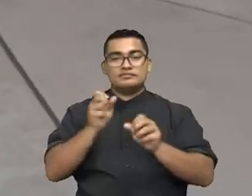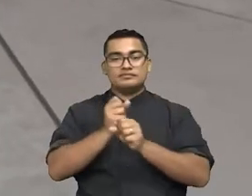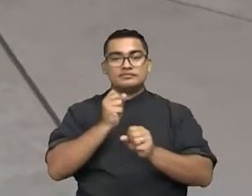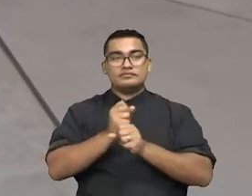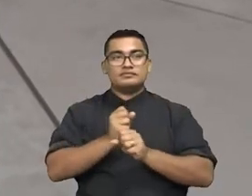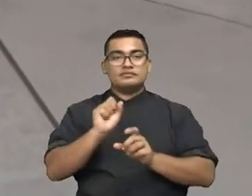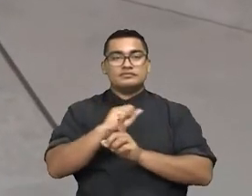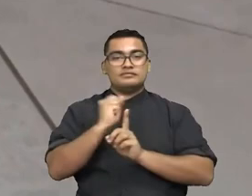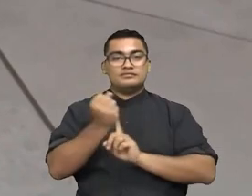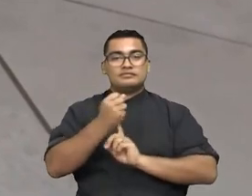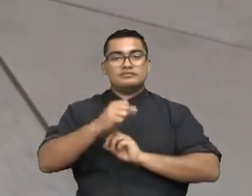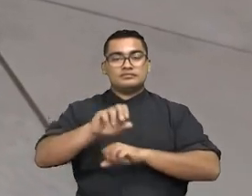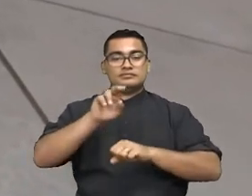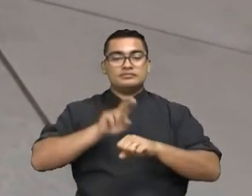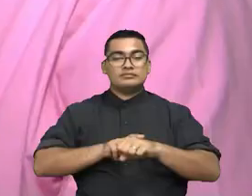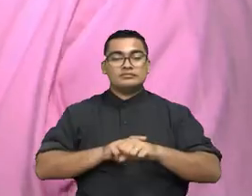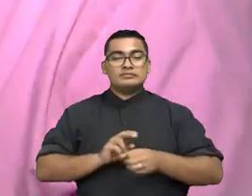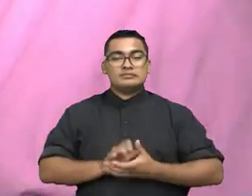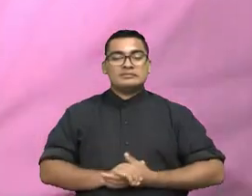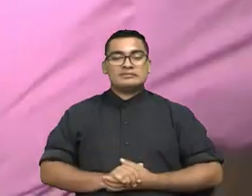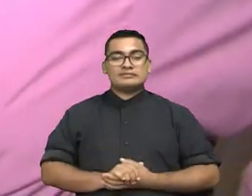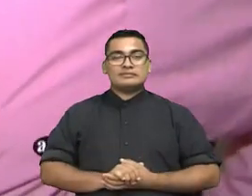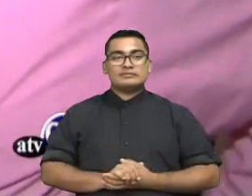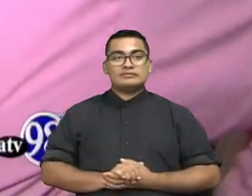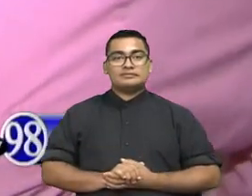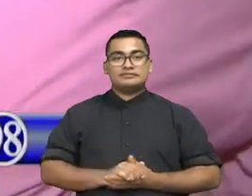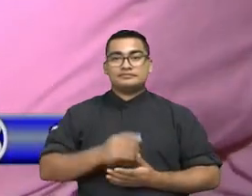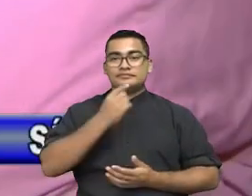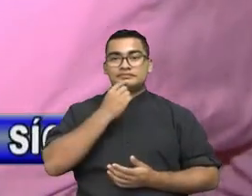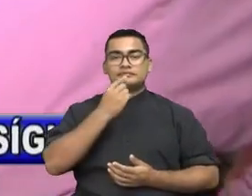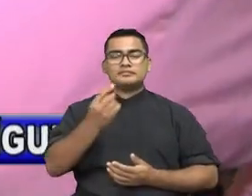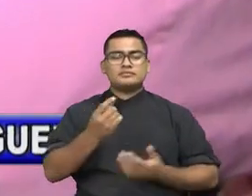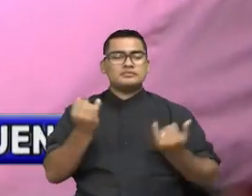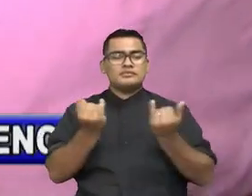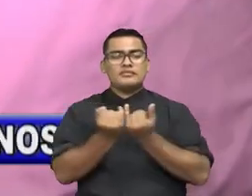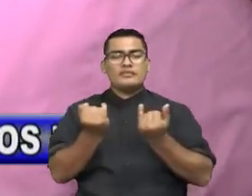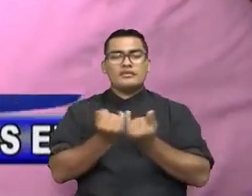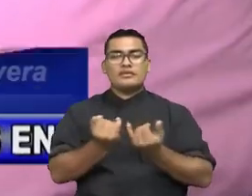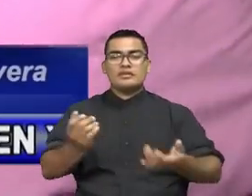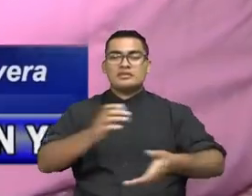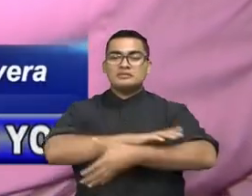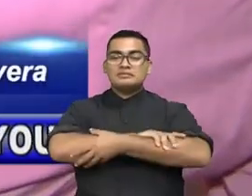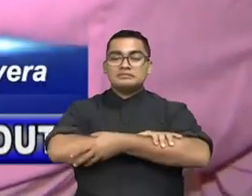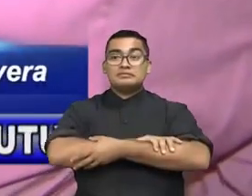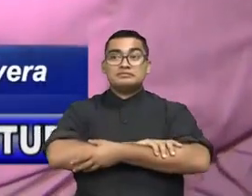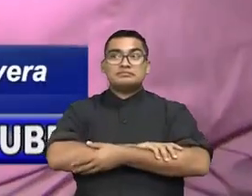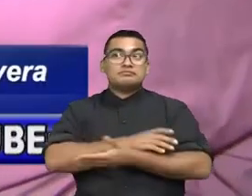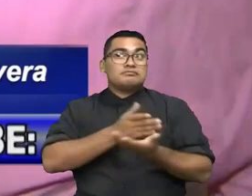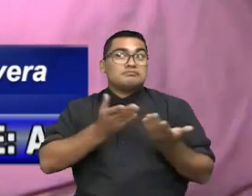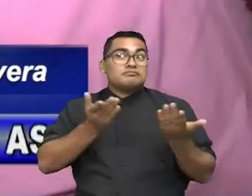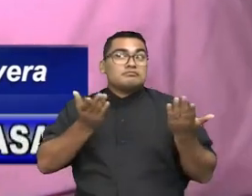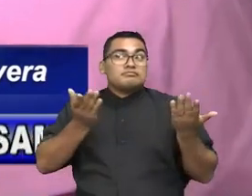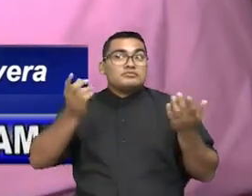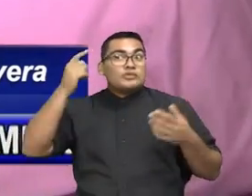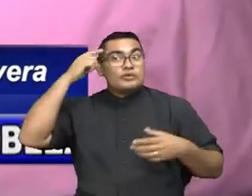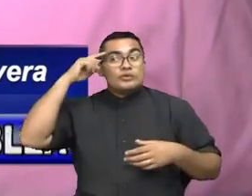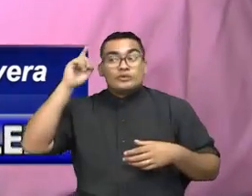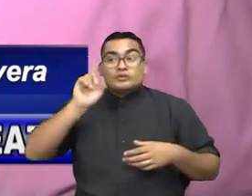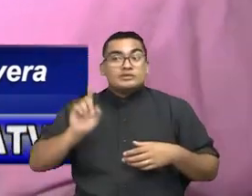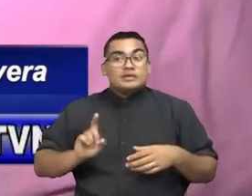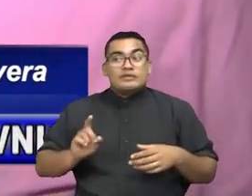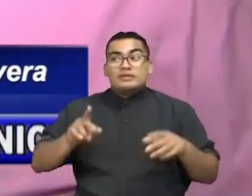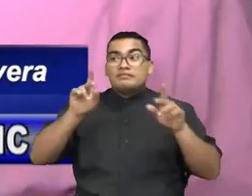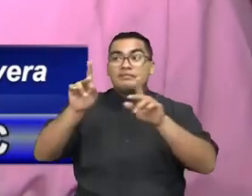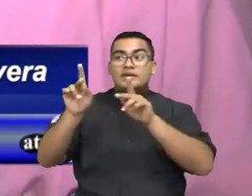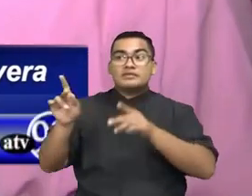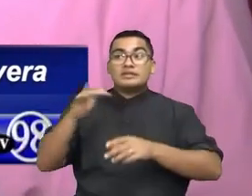Poder Legislativo. El donar sangre es un acto de solidaridad, porque uno nunca sabe quién necesita ni cuándo